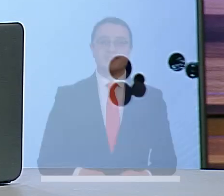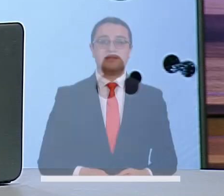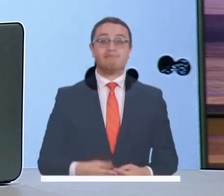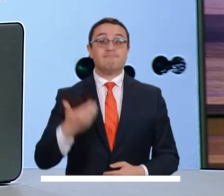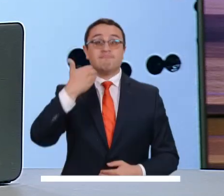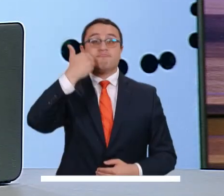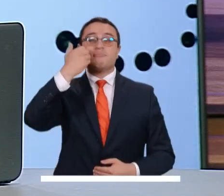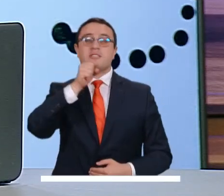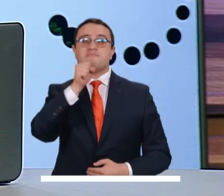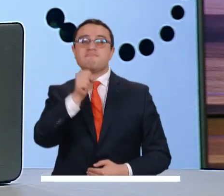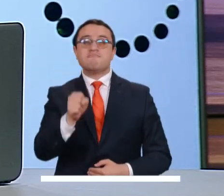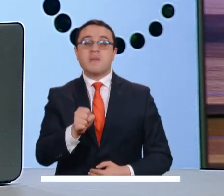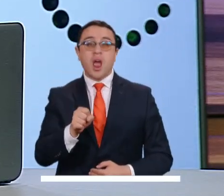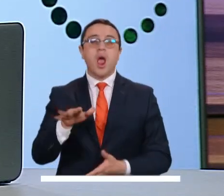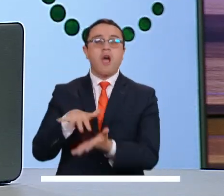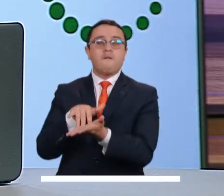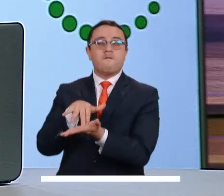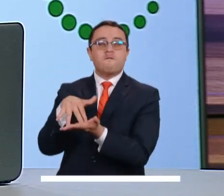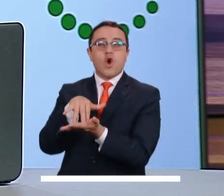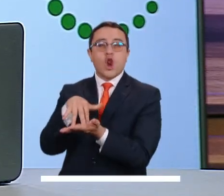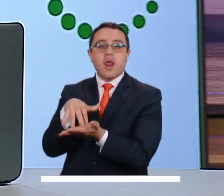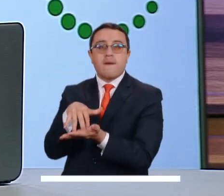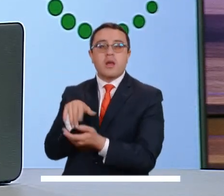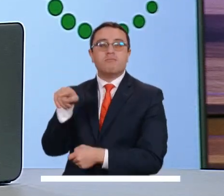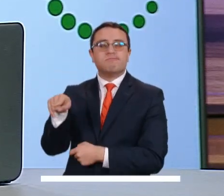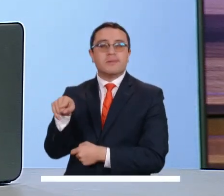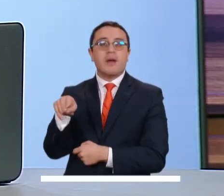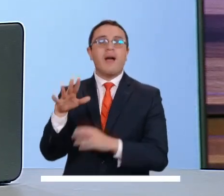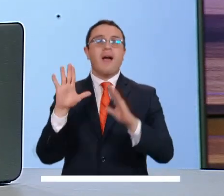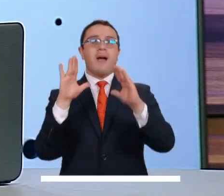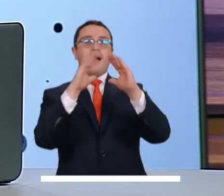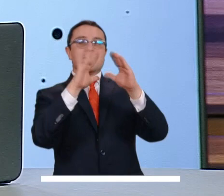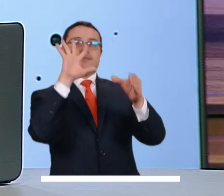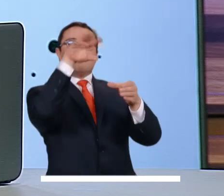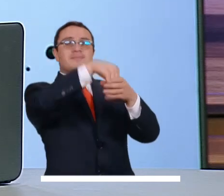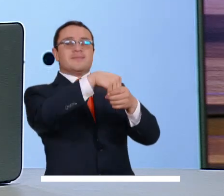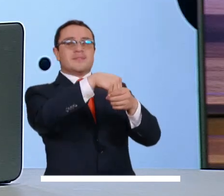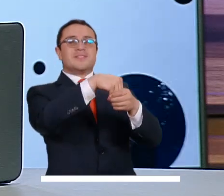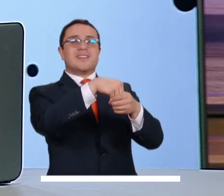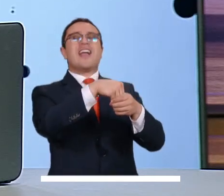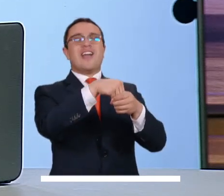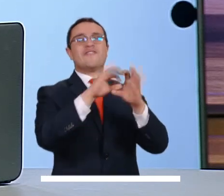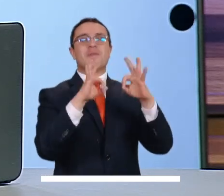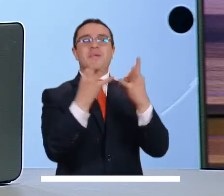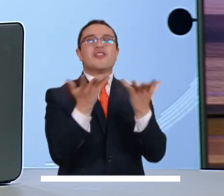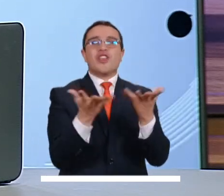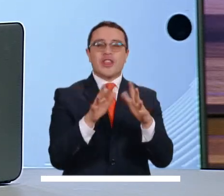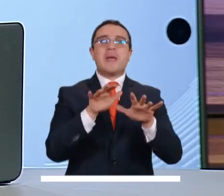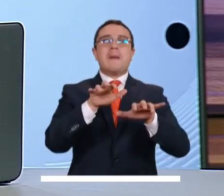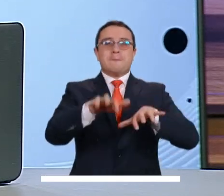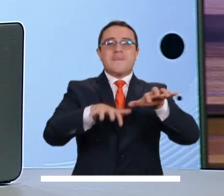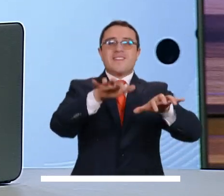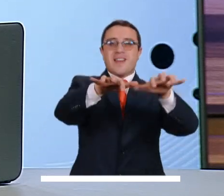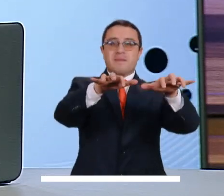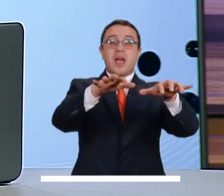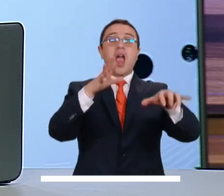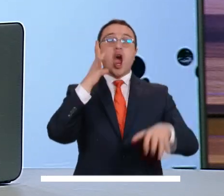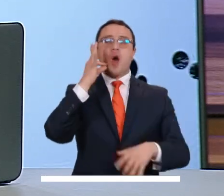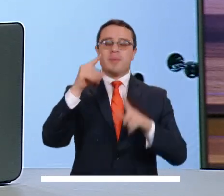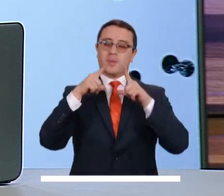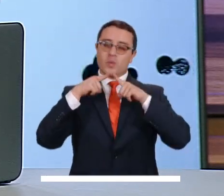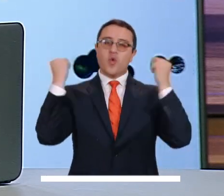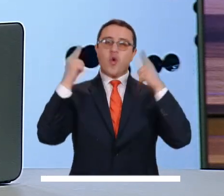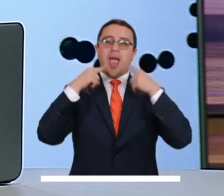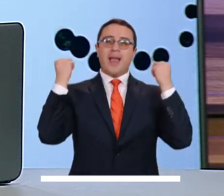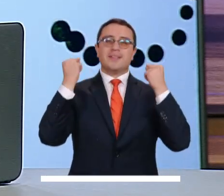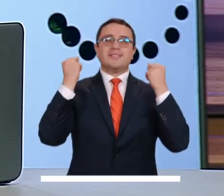Adultos mayores en condición de vulnerabilidad encontraron un hogar y una familia en un albergue de Villa de Leyva, creado por un sacerdote que soñaba con